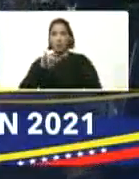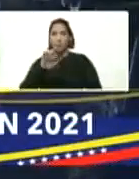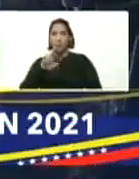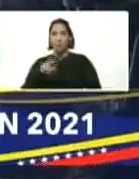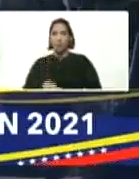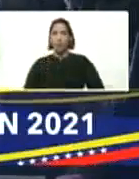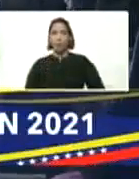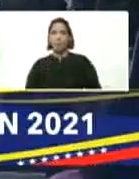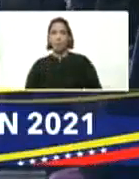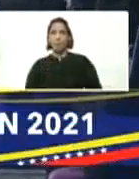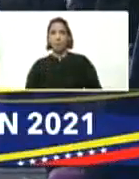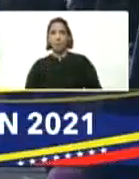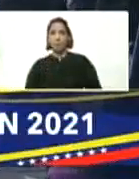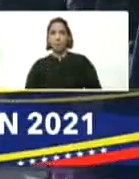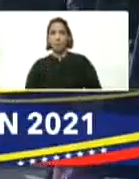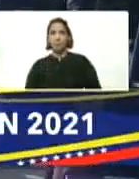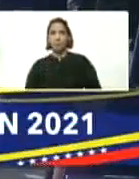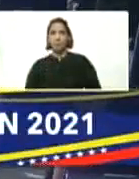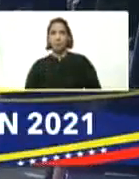Vladimir Acosta.